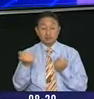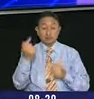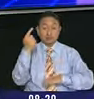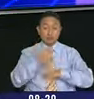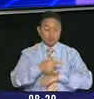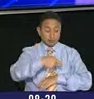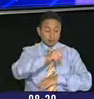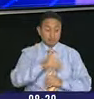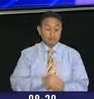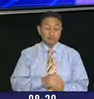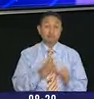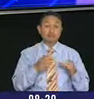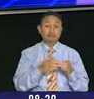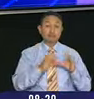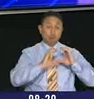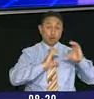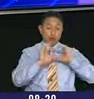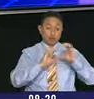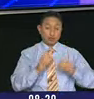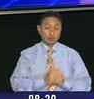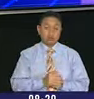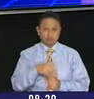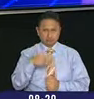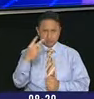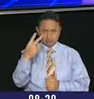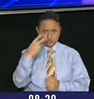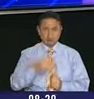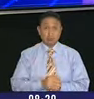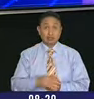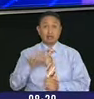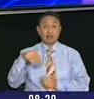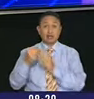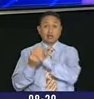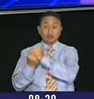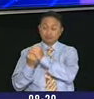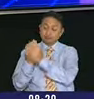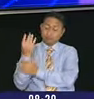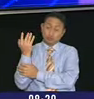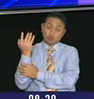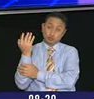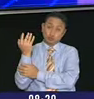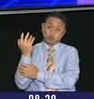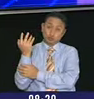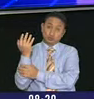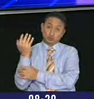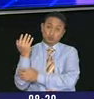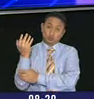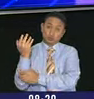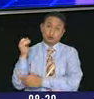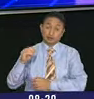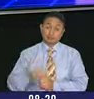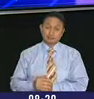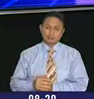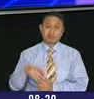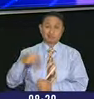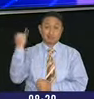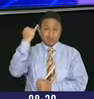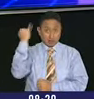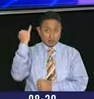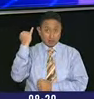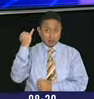a través de los departamentos de comunicación que seguramente nos están viendo. Hemos encendido nuestra velita de la esperanza, vela verde para